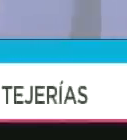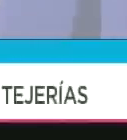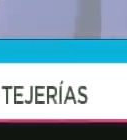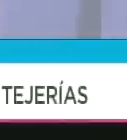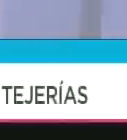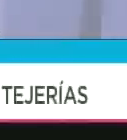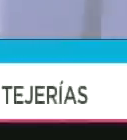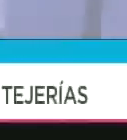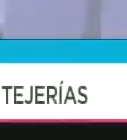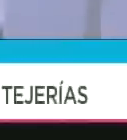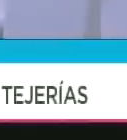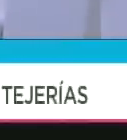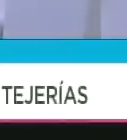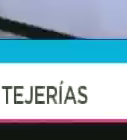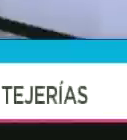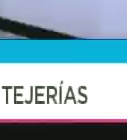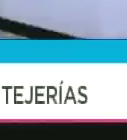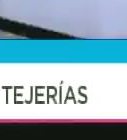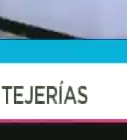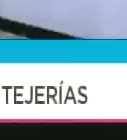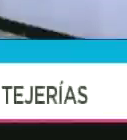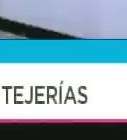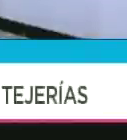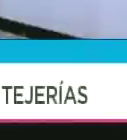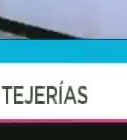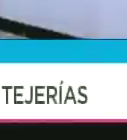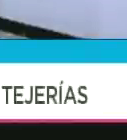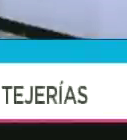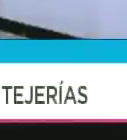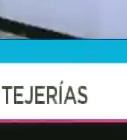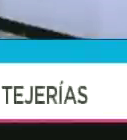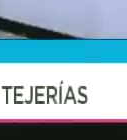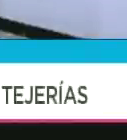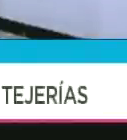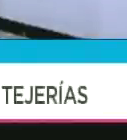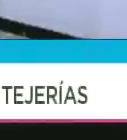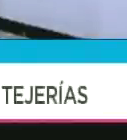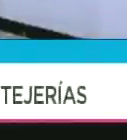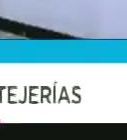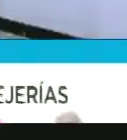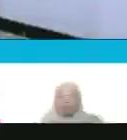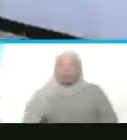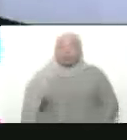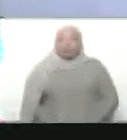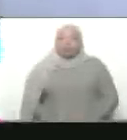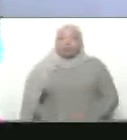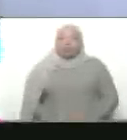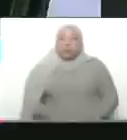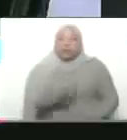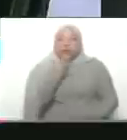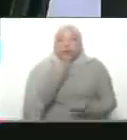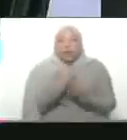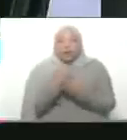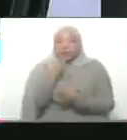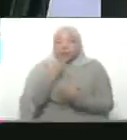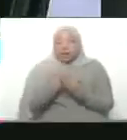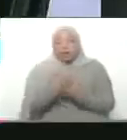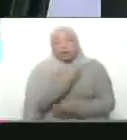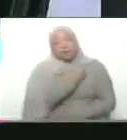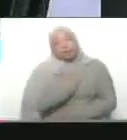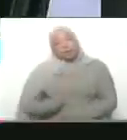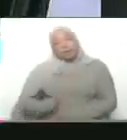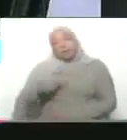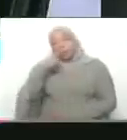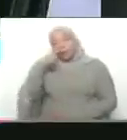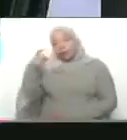calle cuando veníamos caminando de alegría de agradecimiento le mandan le envían las gracias presidente porque ellos lo vieron a usted